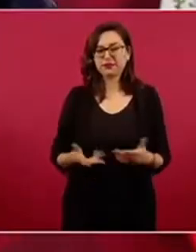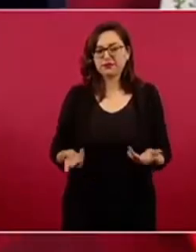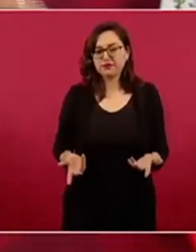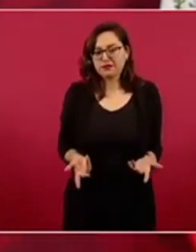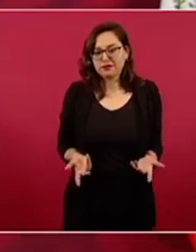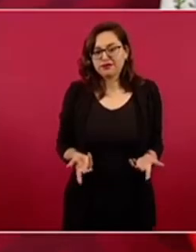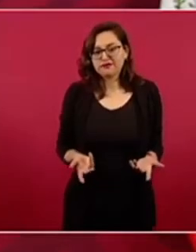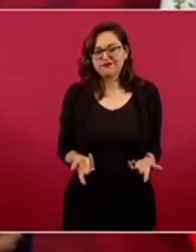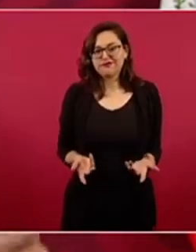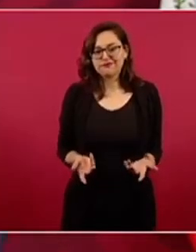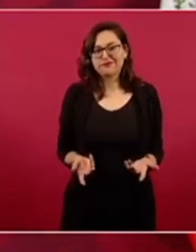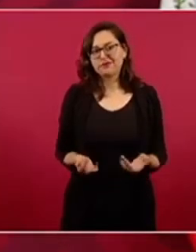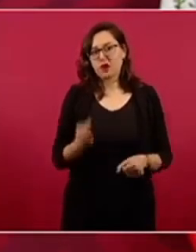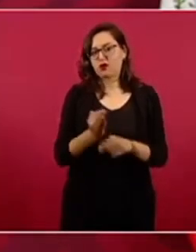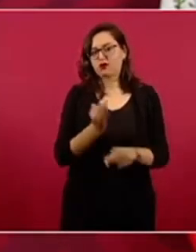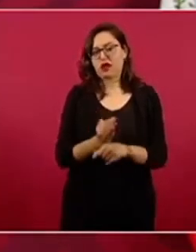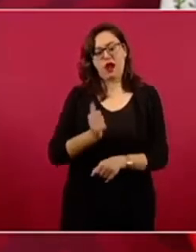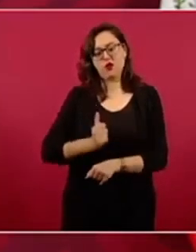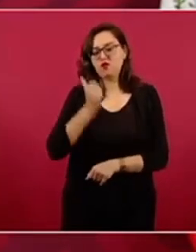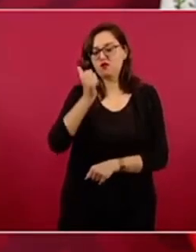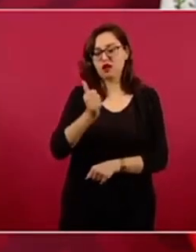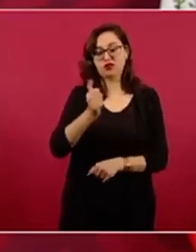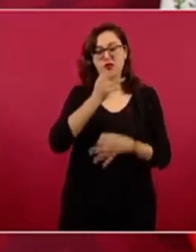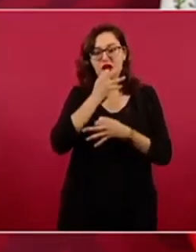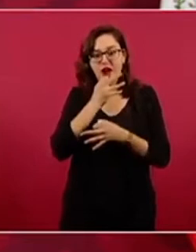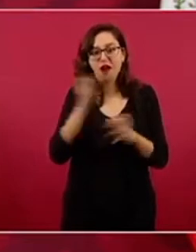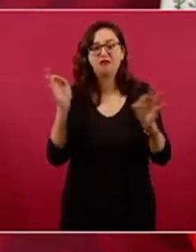ya hay, ¿no?, la oposición